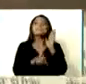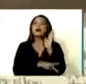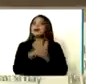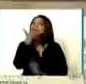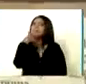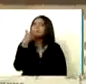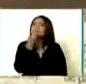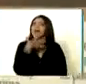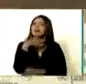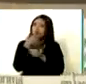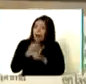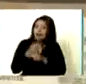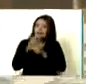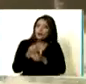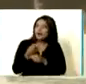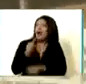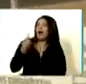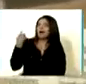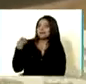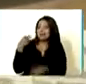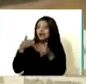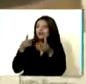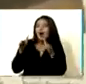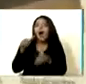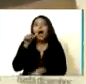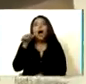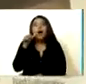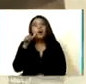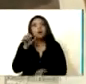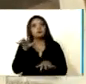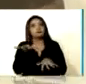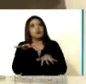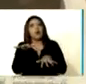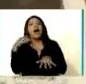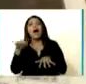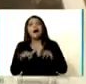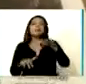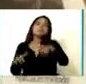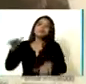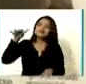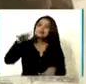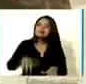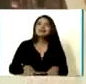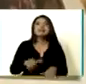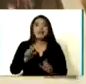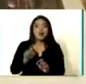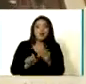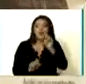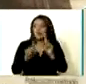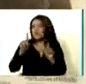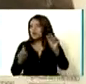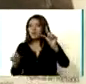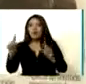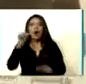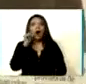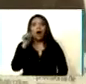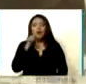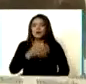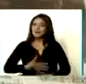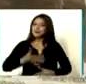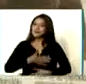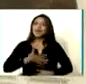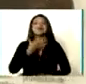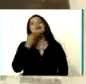Rinconada, se inauguró el día de ayer un parque de agua impresionante, tiene piscina, chorros, para el disfrute, el sano disfrute de